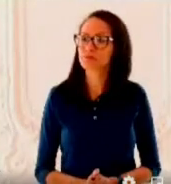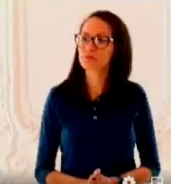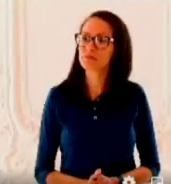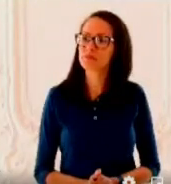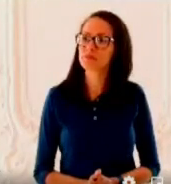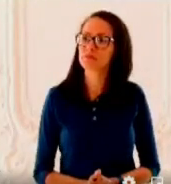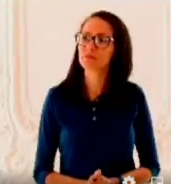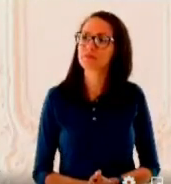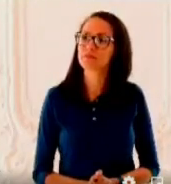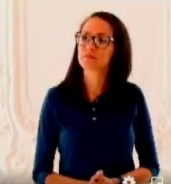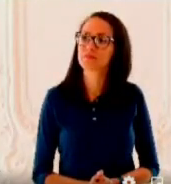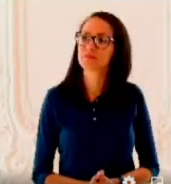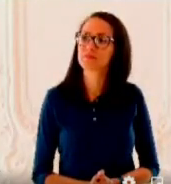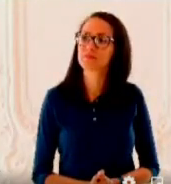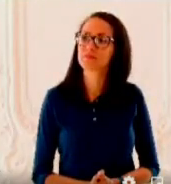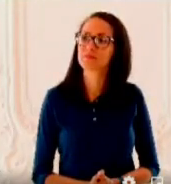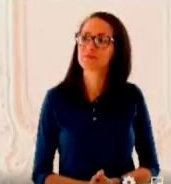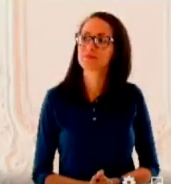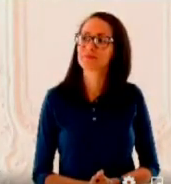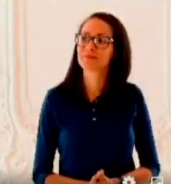para ser justo